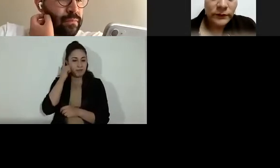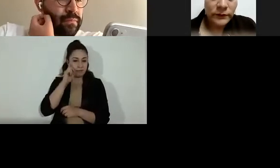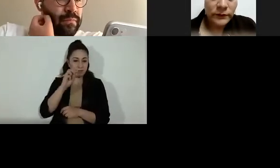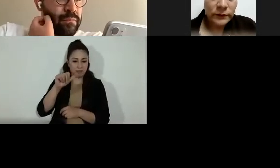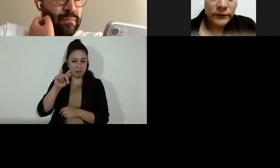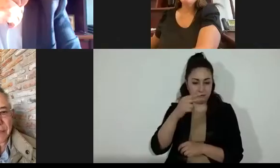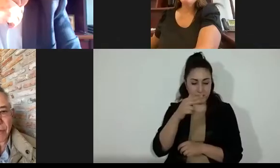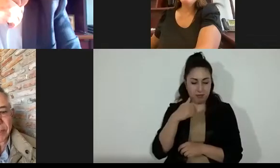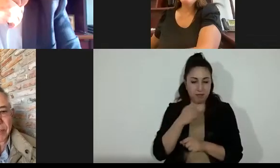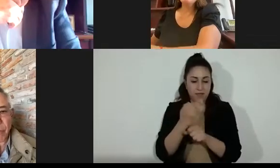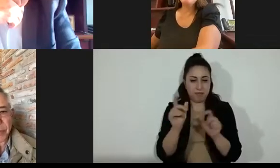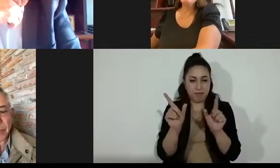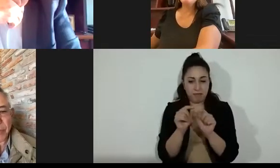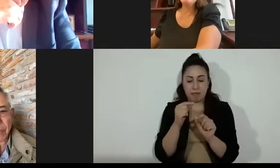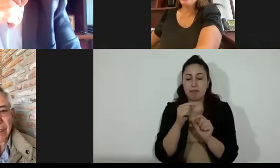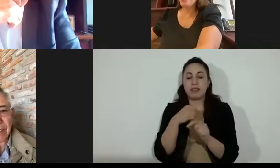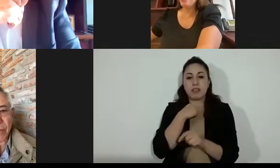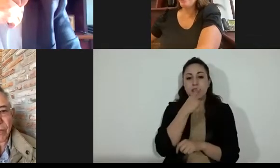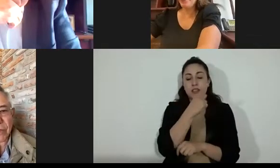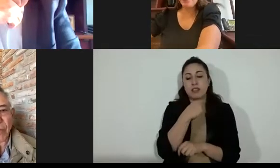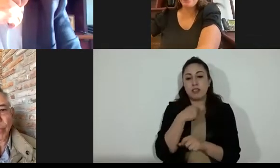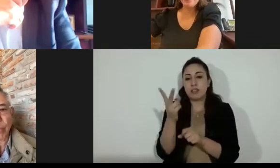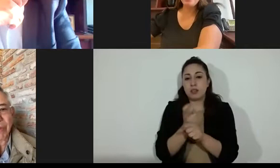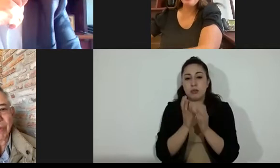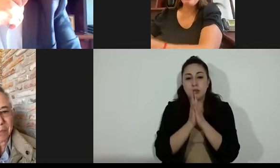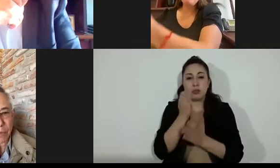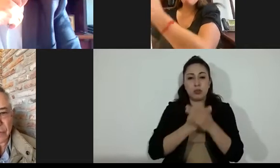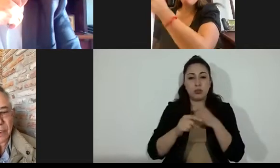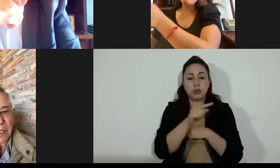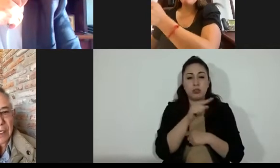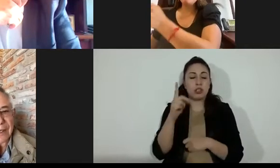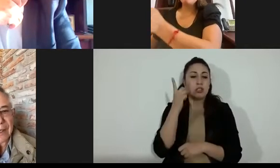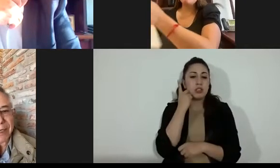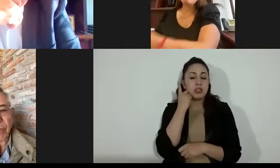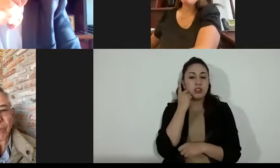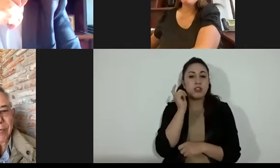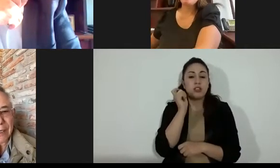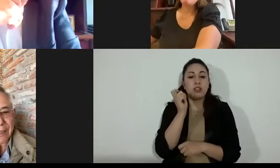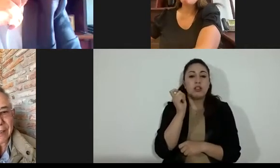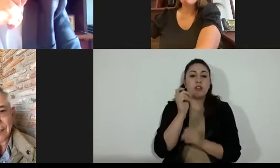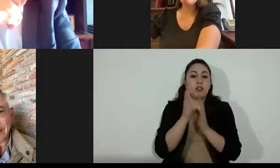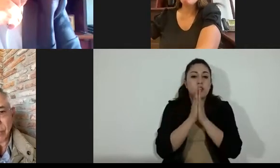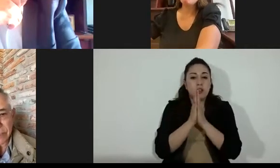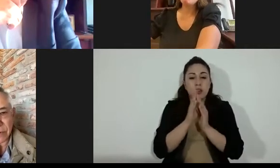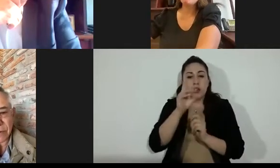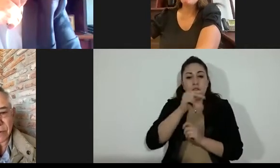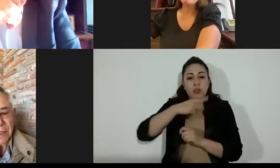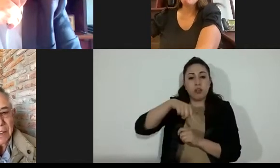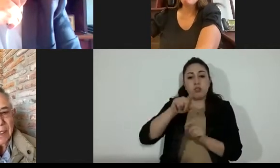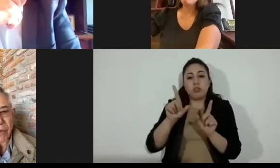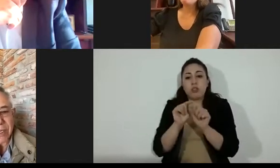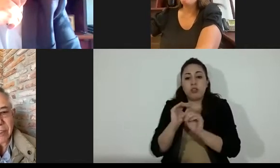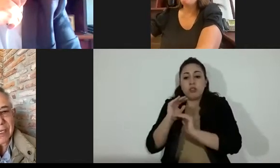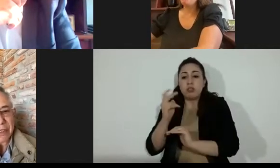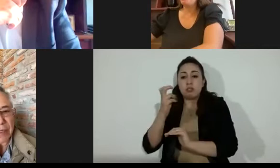yo invitaría a mis compañeras y compañeros diputados a que no nos autolimitemos en el aspecto de soberanía que tiene el Congreso.